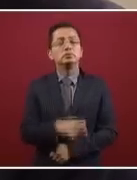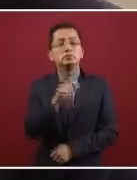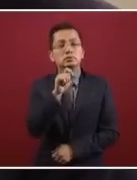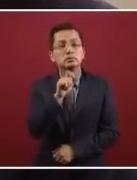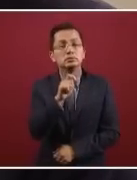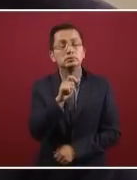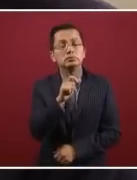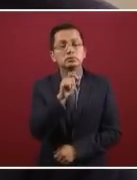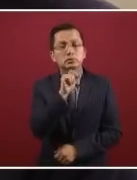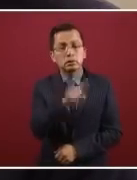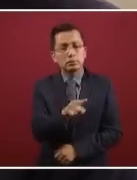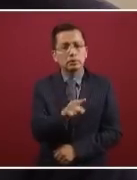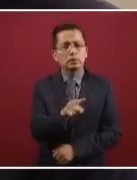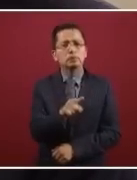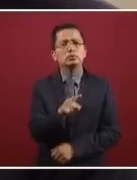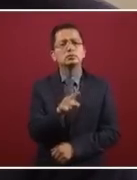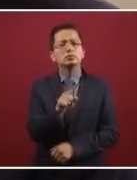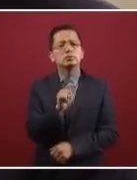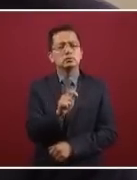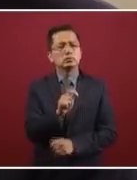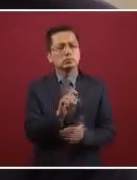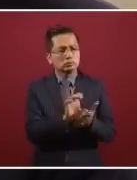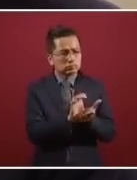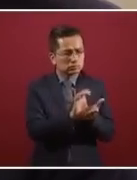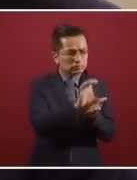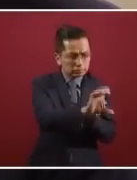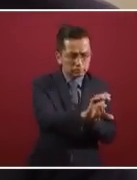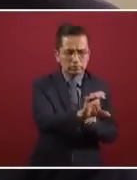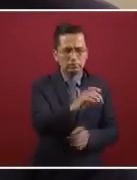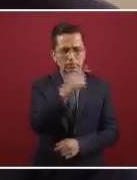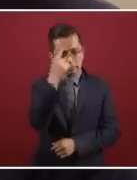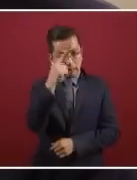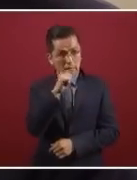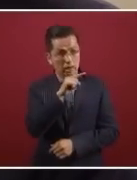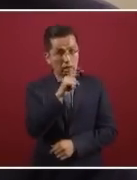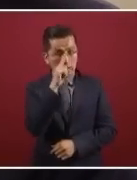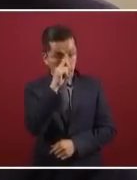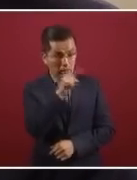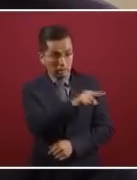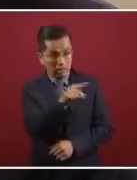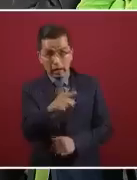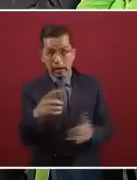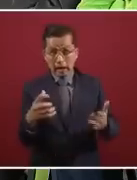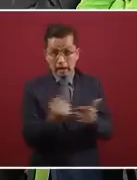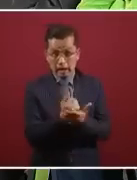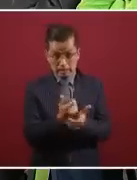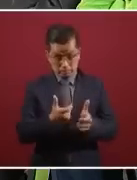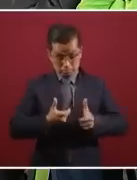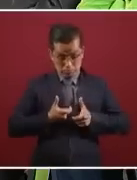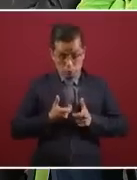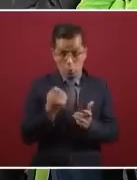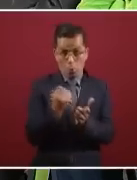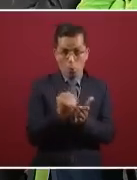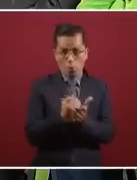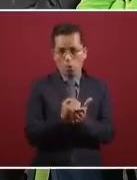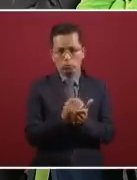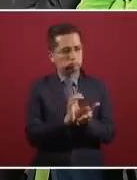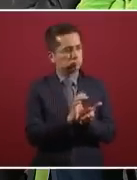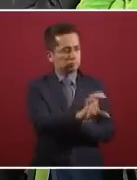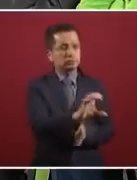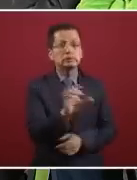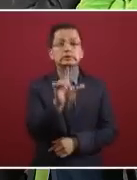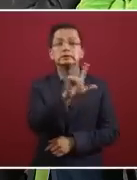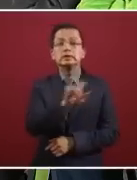entregan apoyos. En el caso de los que obtuvieron medalla de oro, son 720